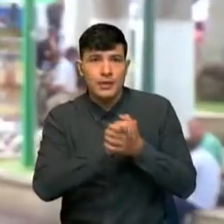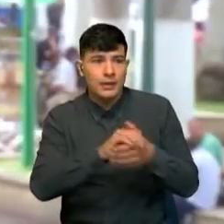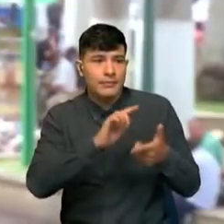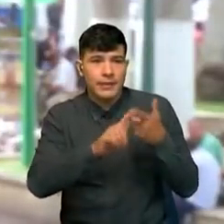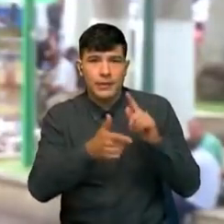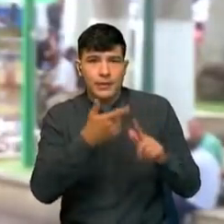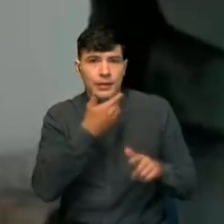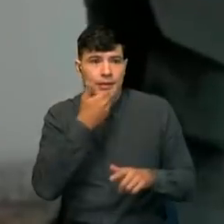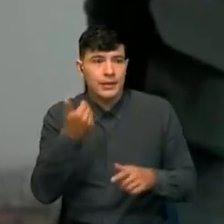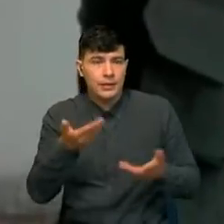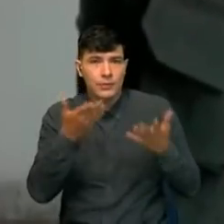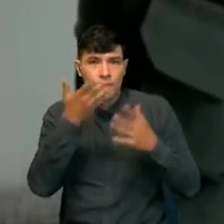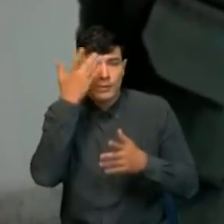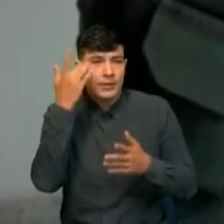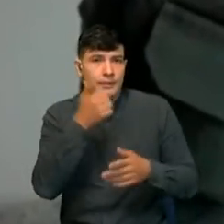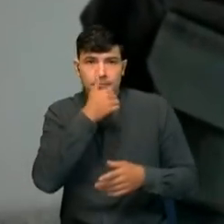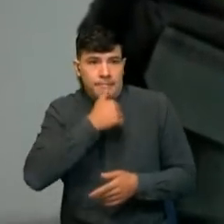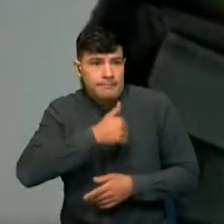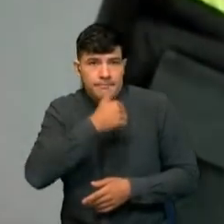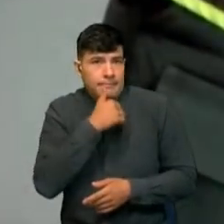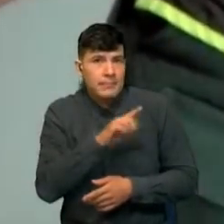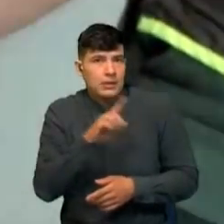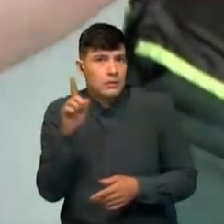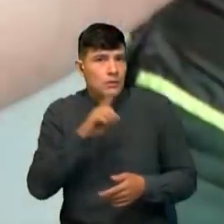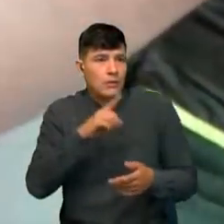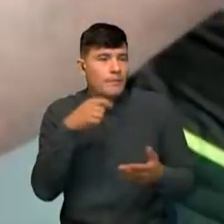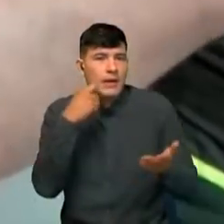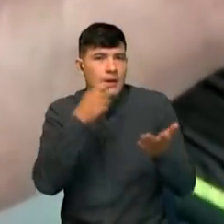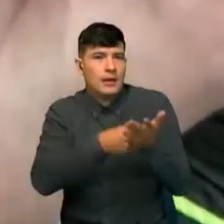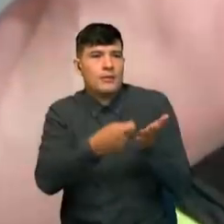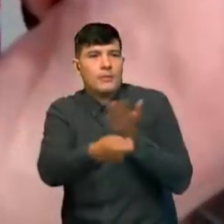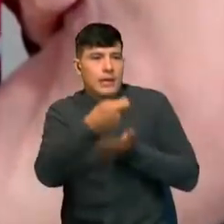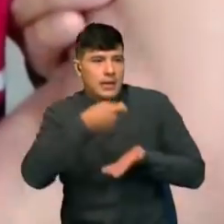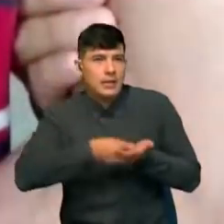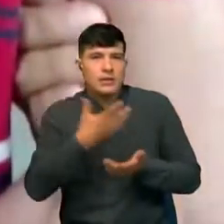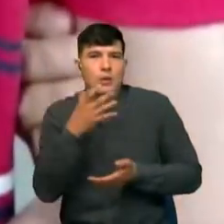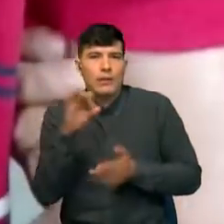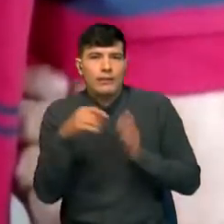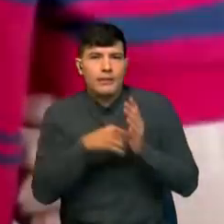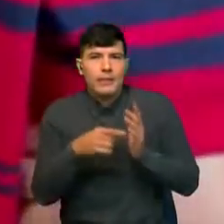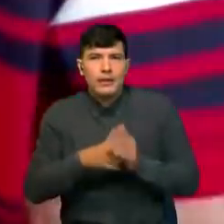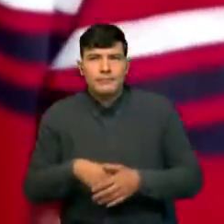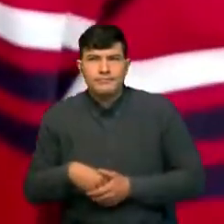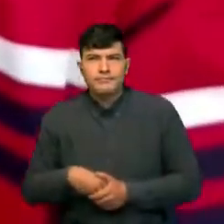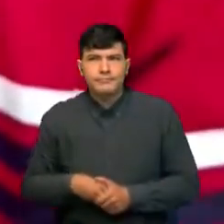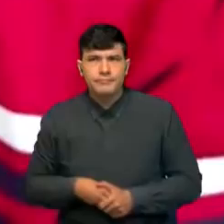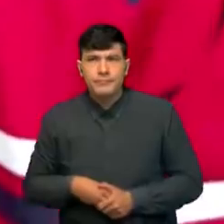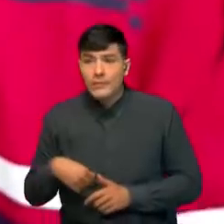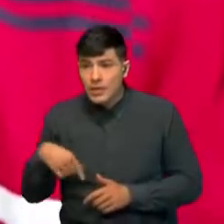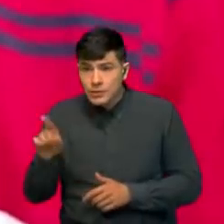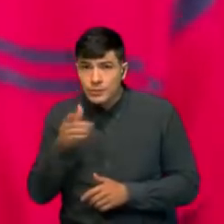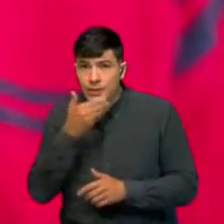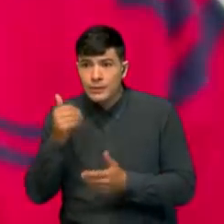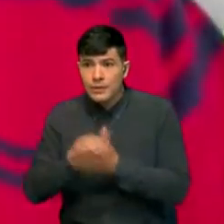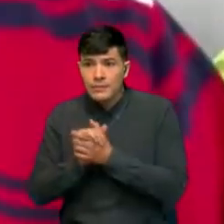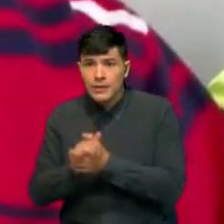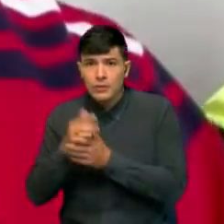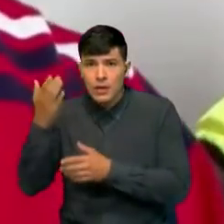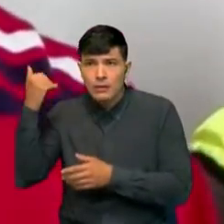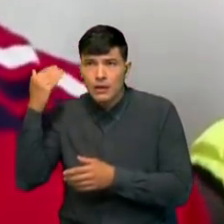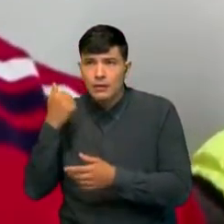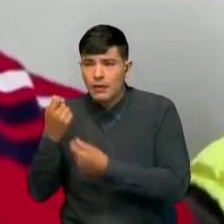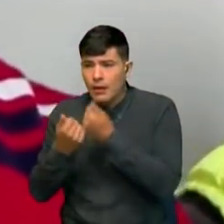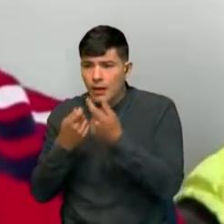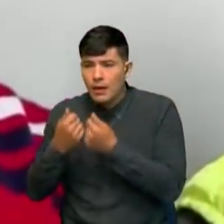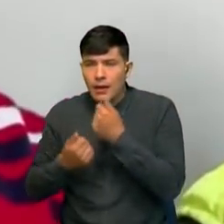intolerancia una deuda antigua por tan solo 50 mil pesos terminó con la vida de un hombre su mejor amigo con quien tenía un negocio